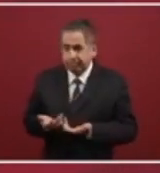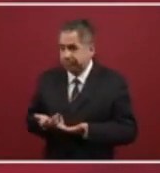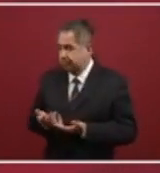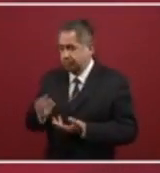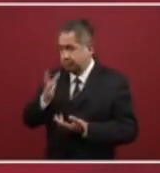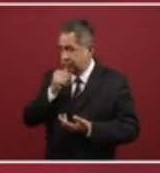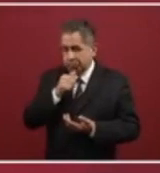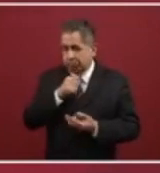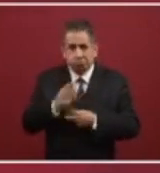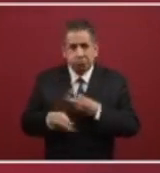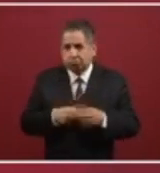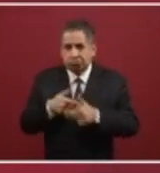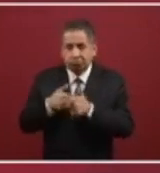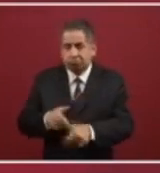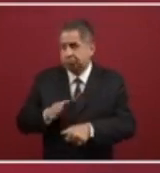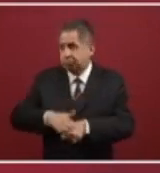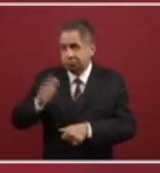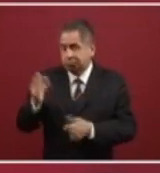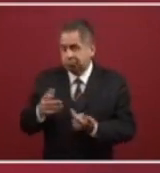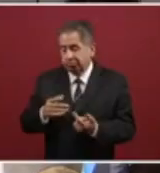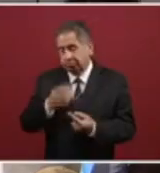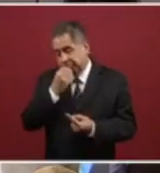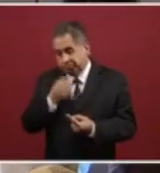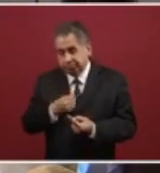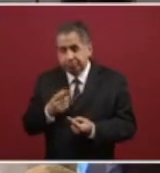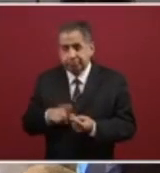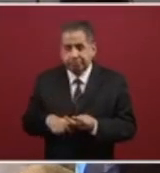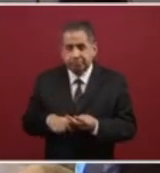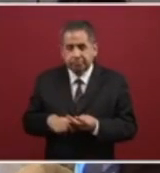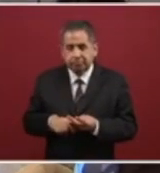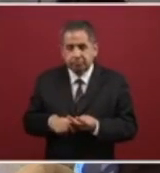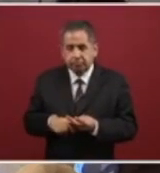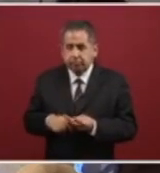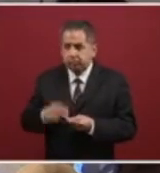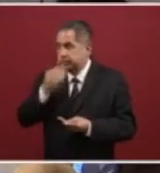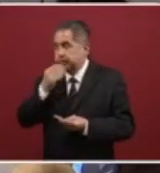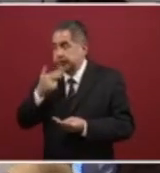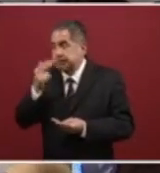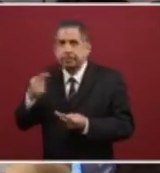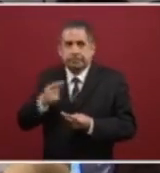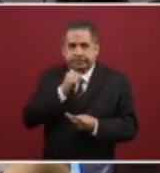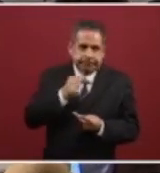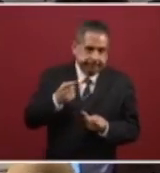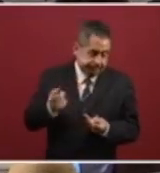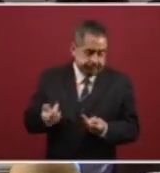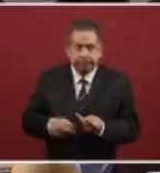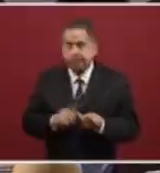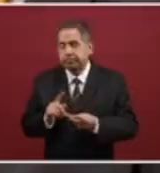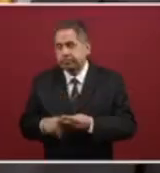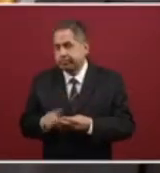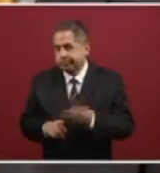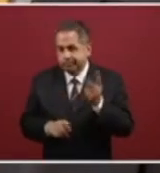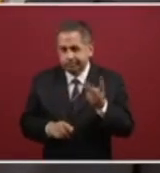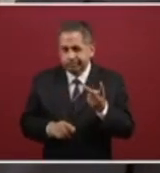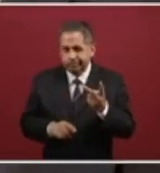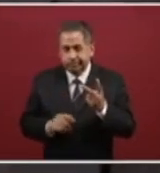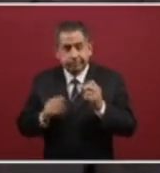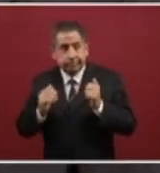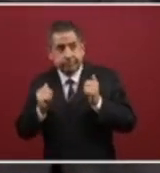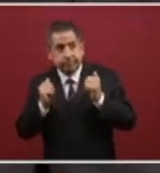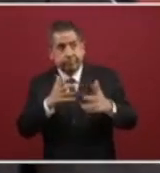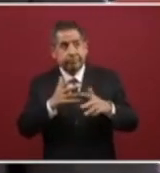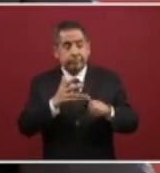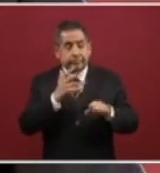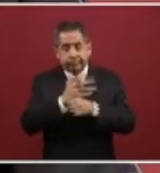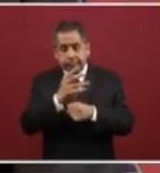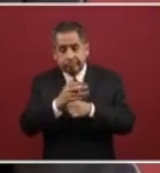de que no puedes mejorar, porque si no, no tomas esos riesgos. Y segundo, que el llegar a Estados Unidos y